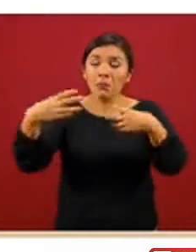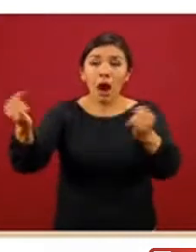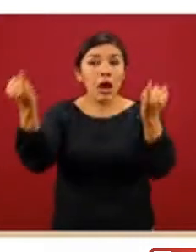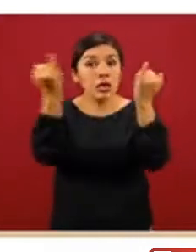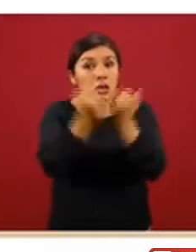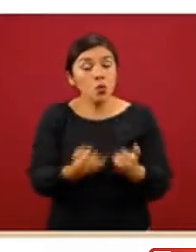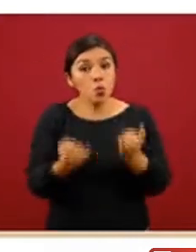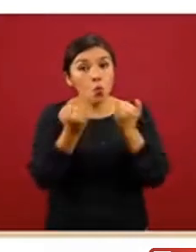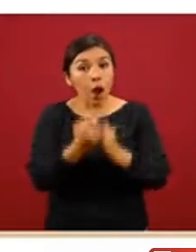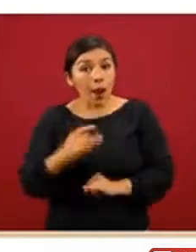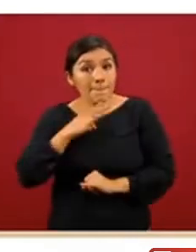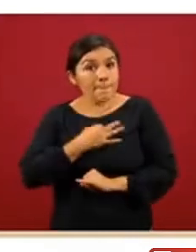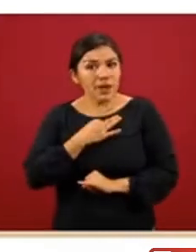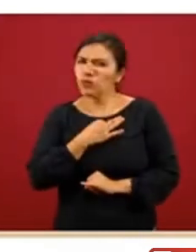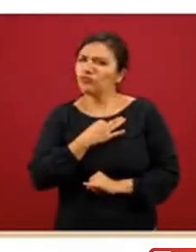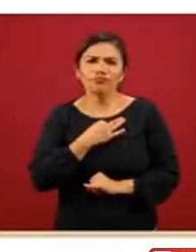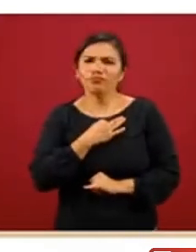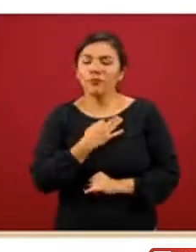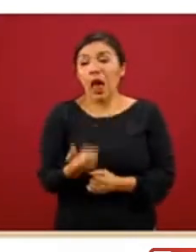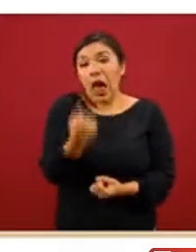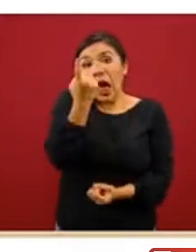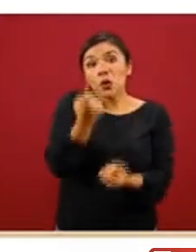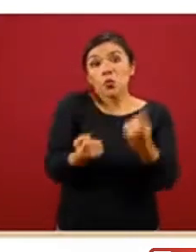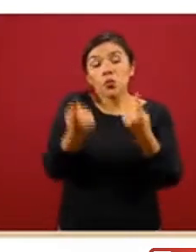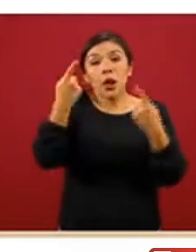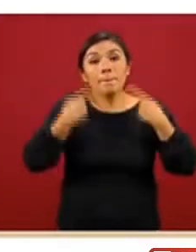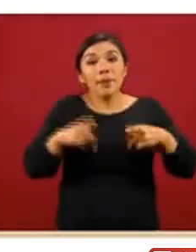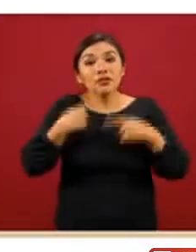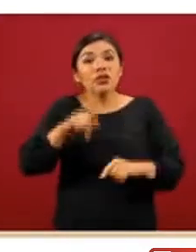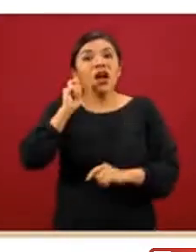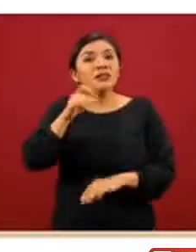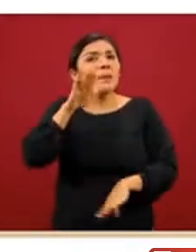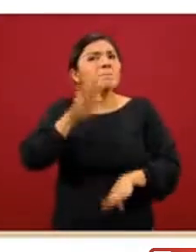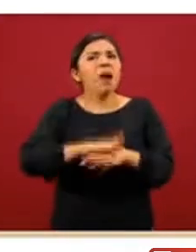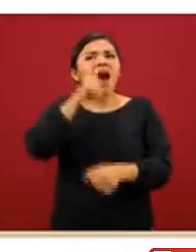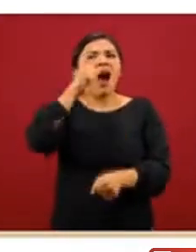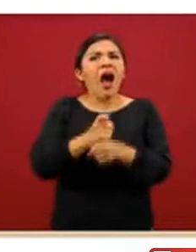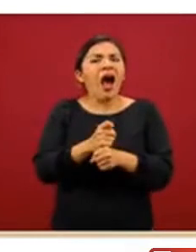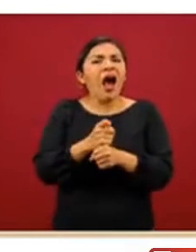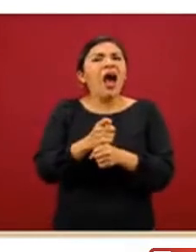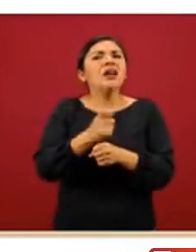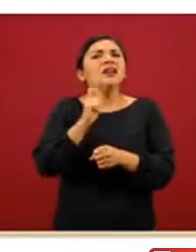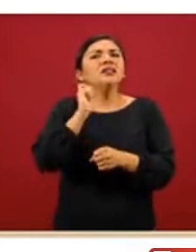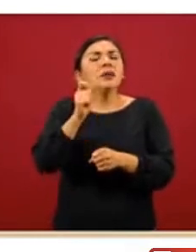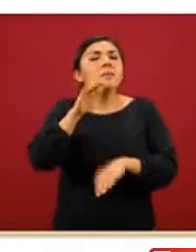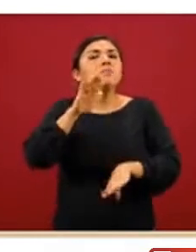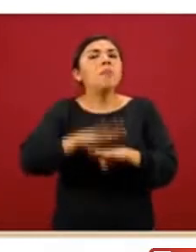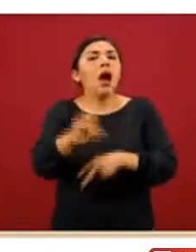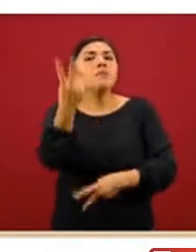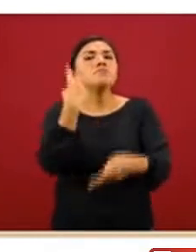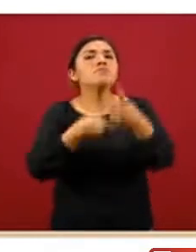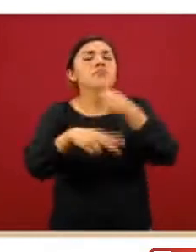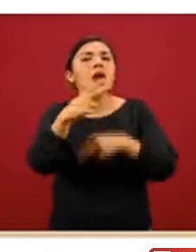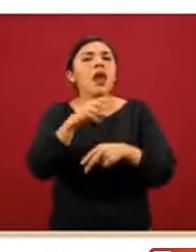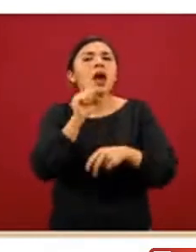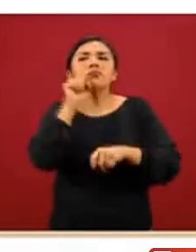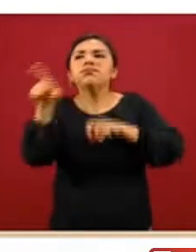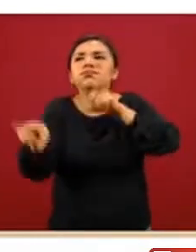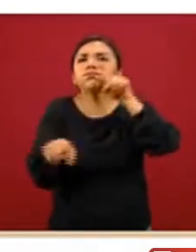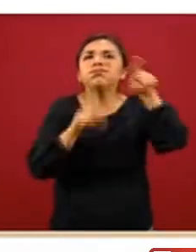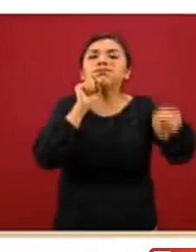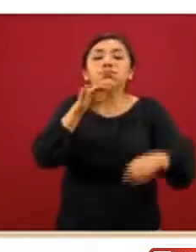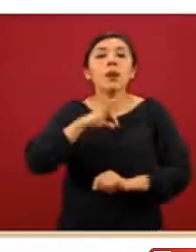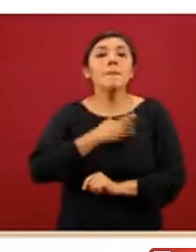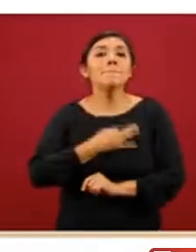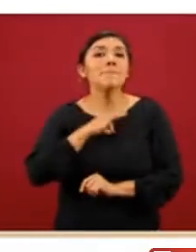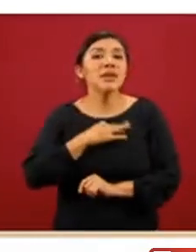de virus. Hay algunas personas que se llaman superexcretores y que van a generar una mayor cantidad de excreción viral. Es